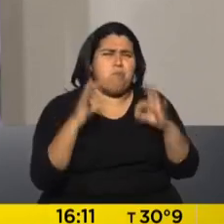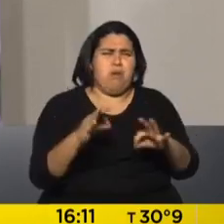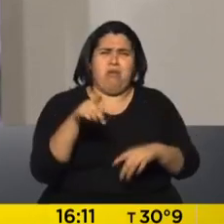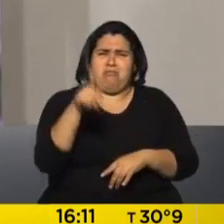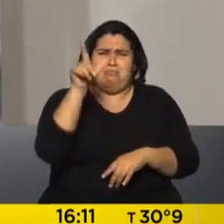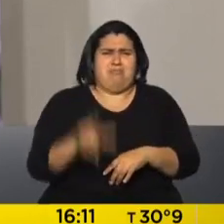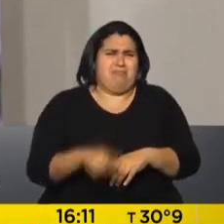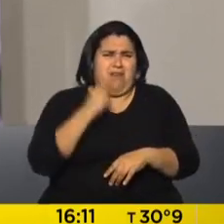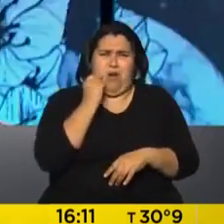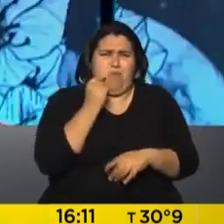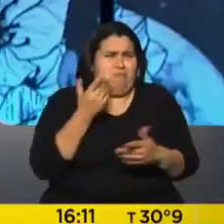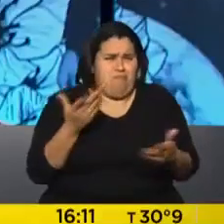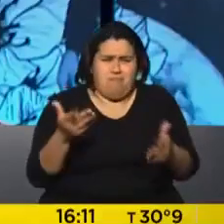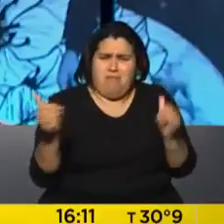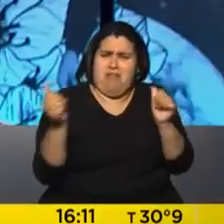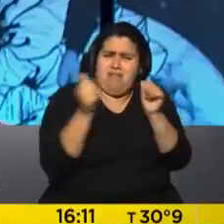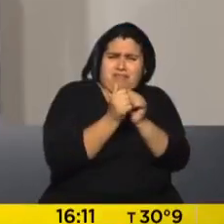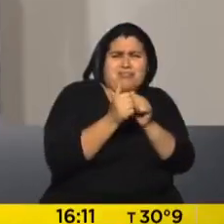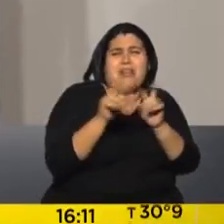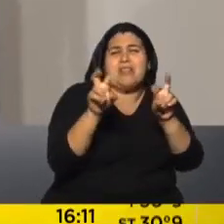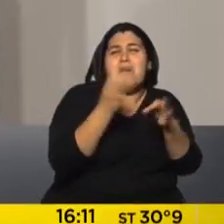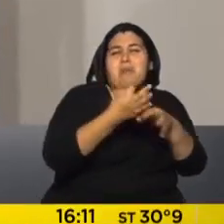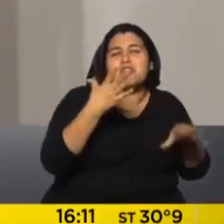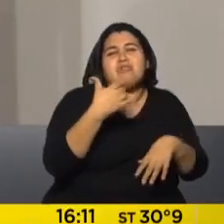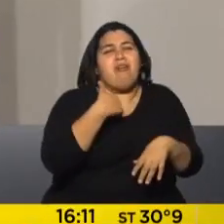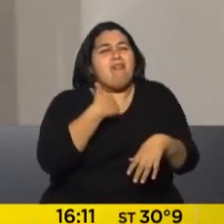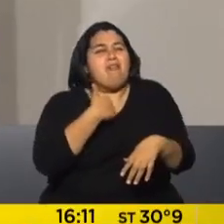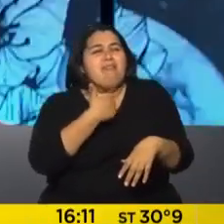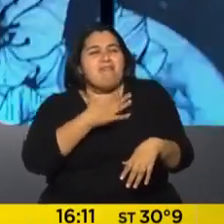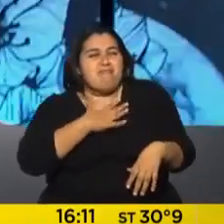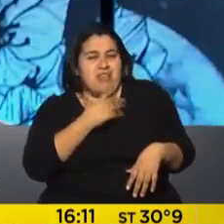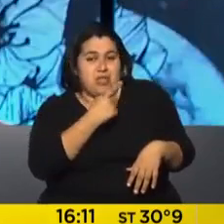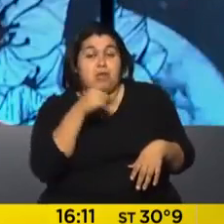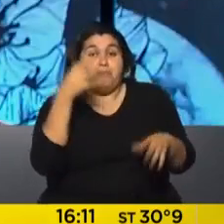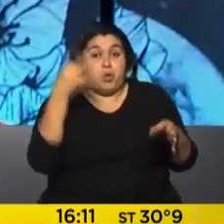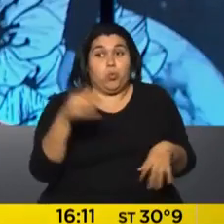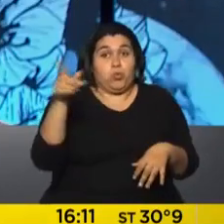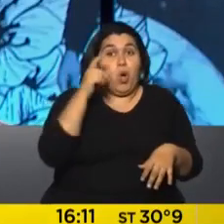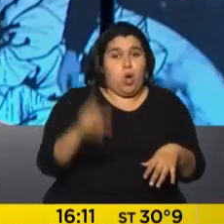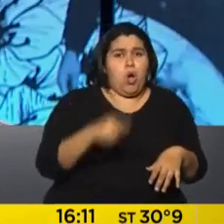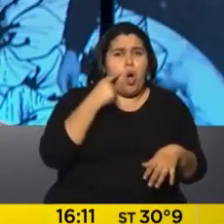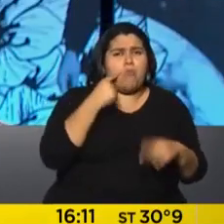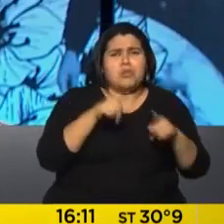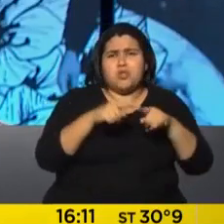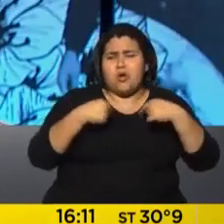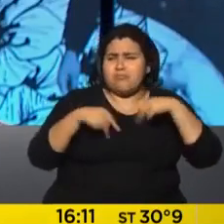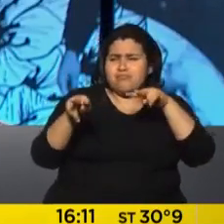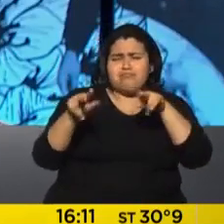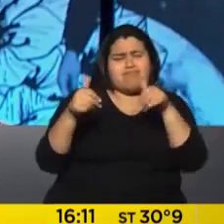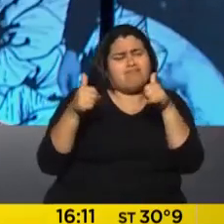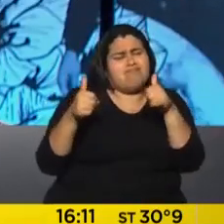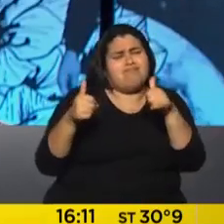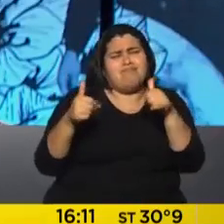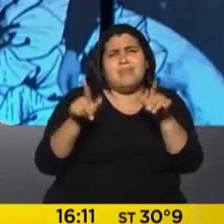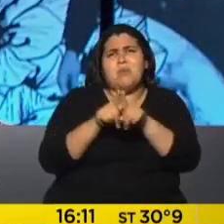una relación, sea de índole profesional o personal. Sí. En este caso eran las dos. Él era mi... Yo aparte lo idolatraba, o sea, era Dios para mí. Era